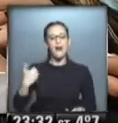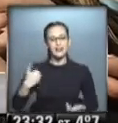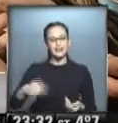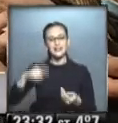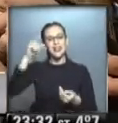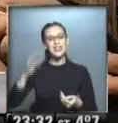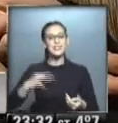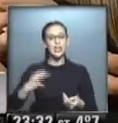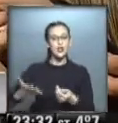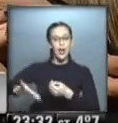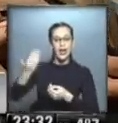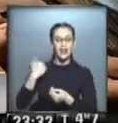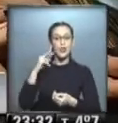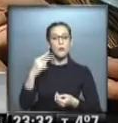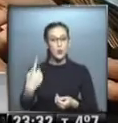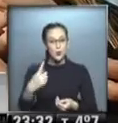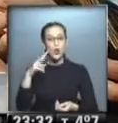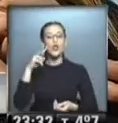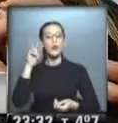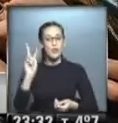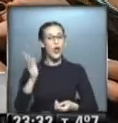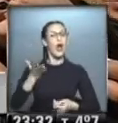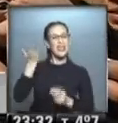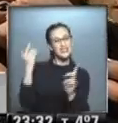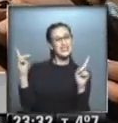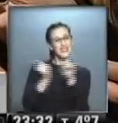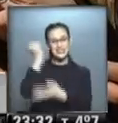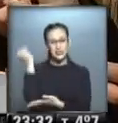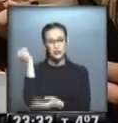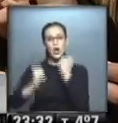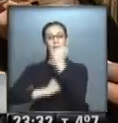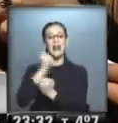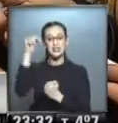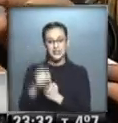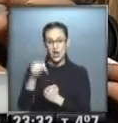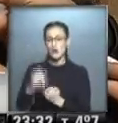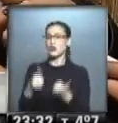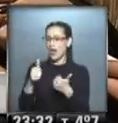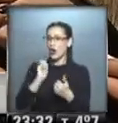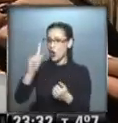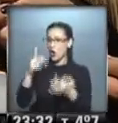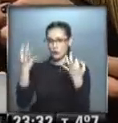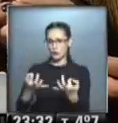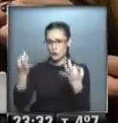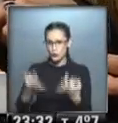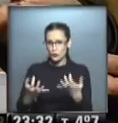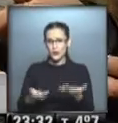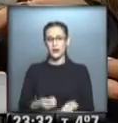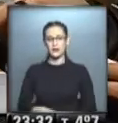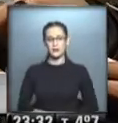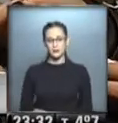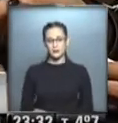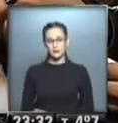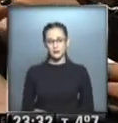cómo estábamos en el 2001, 2002 y 2003. Pero no solo hacen eso, saben que nosotros somos los que tenemos la conciencia de cuáles